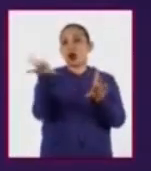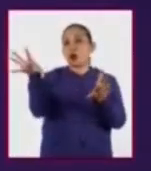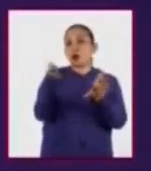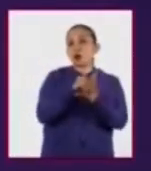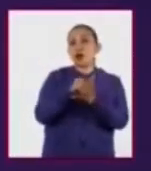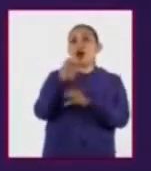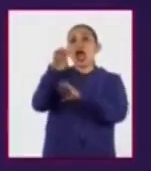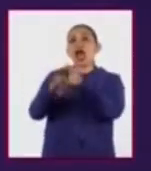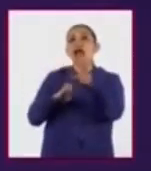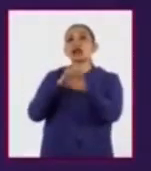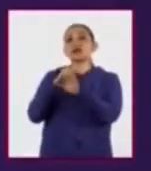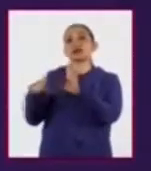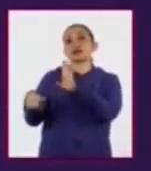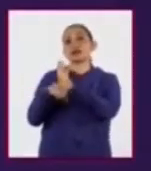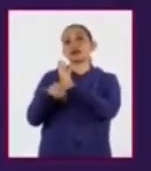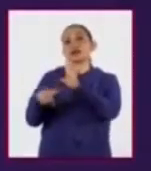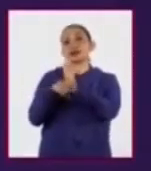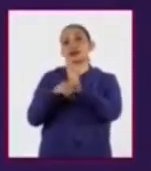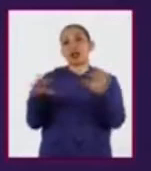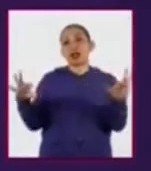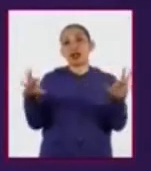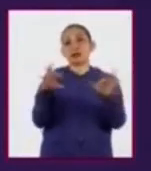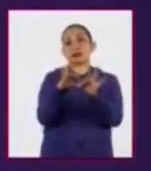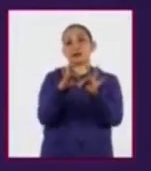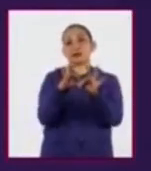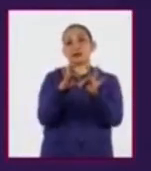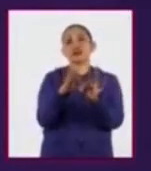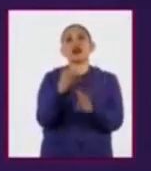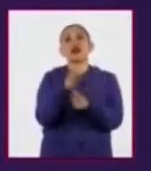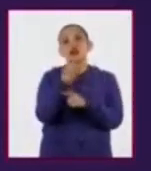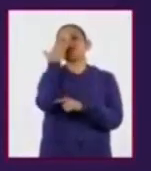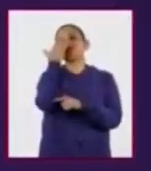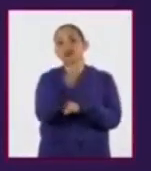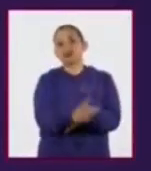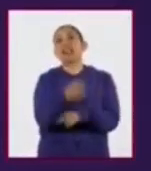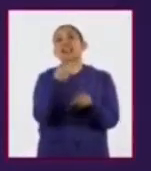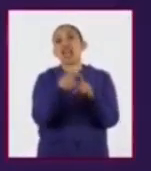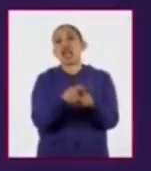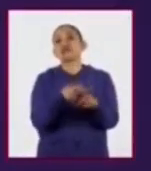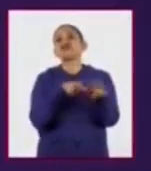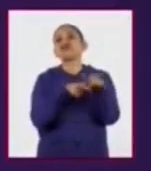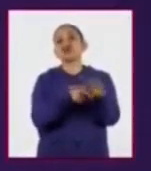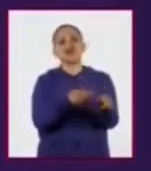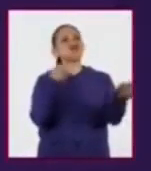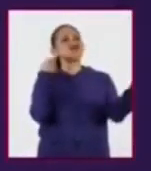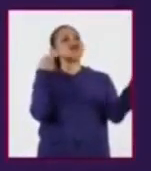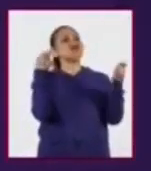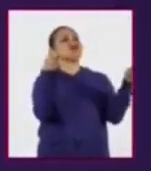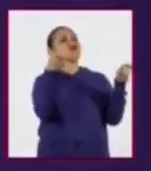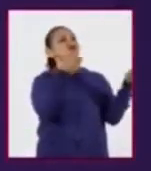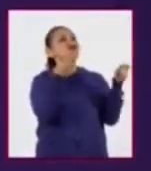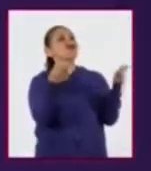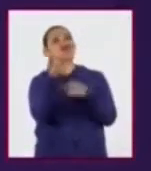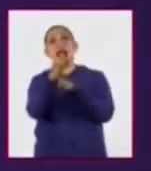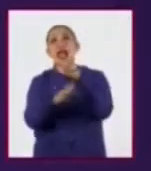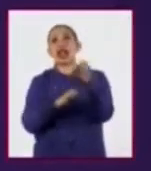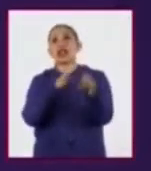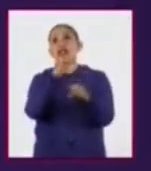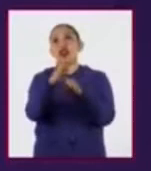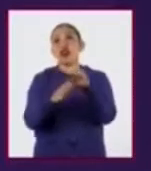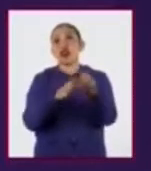a los electrones con carga negativa. Ahora ya saben quién mantiene en su lugar a los